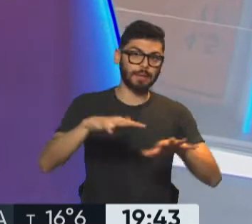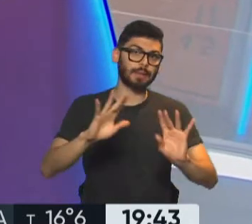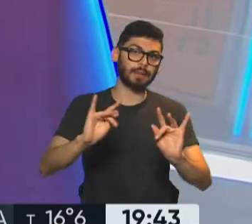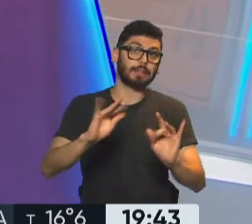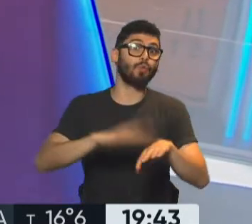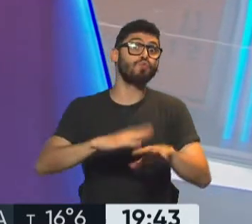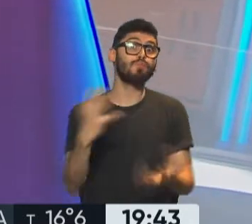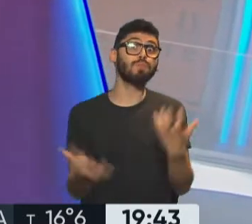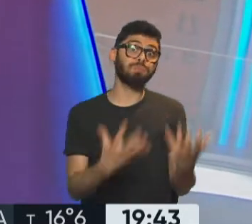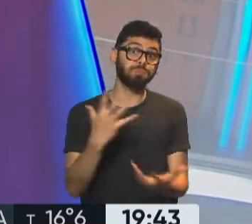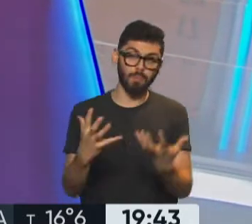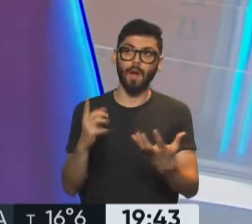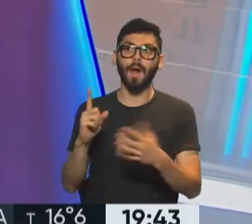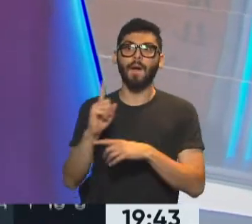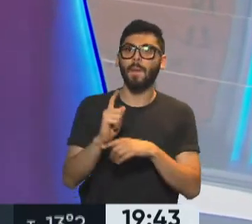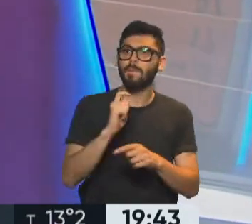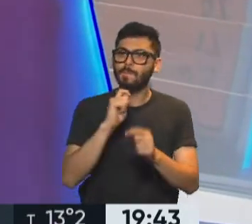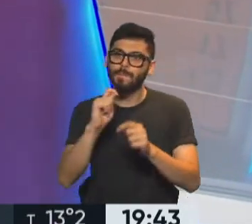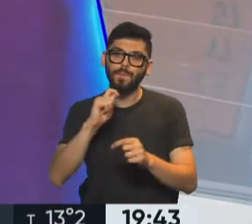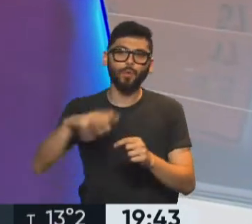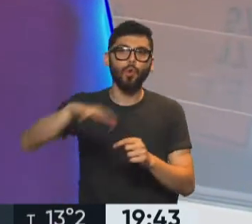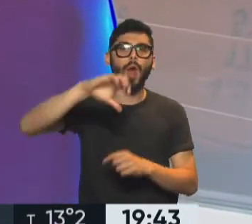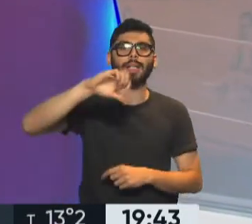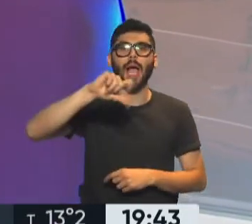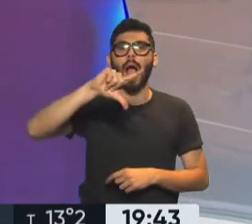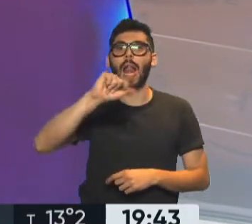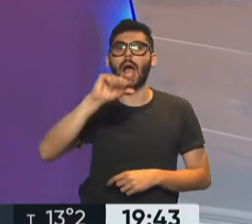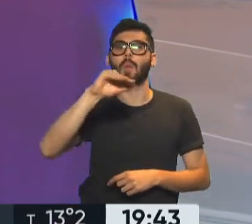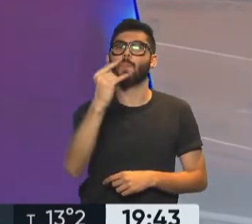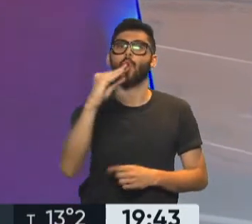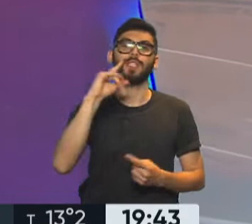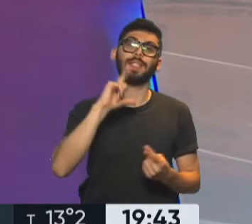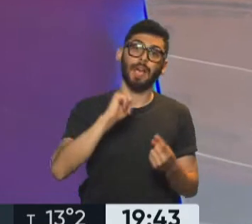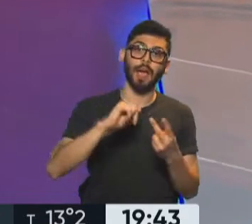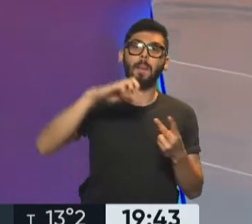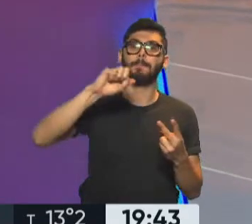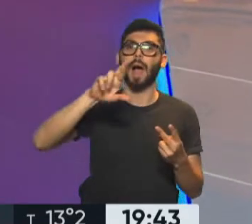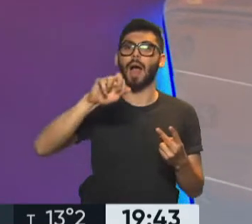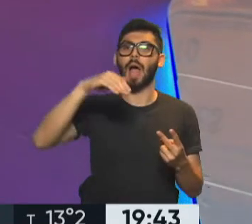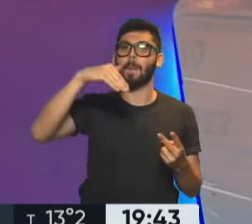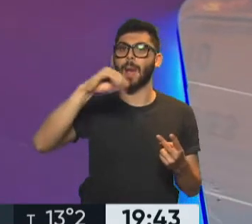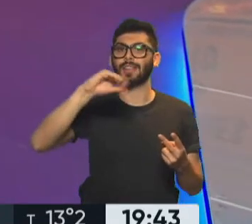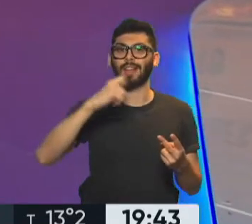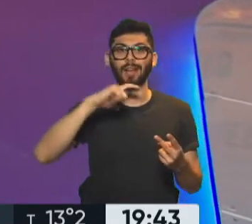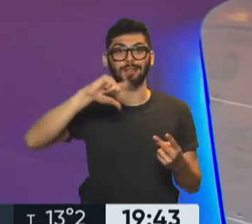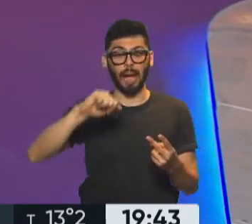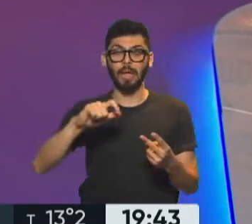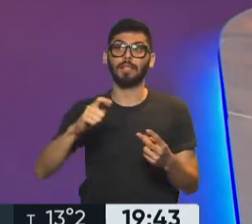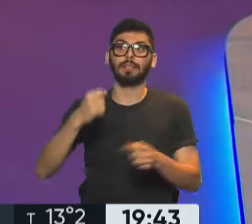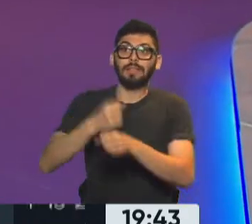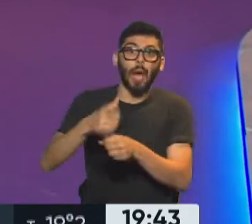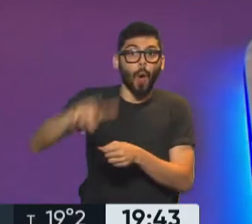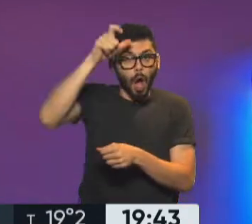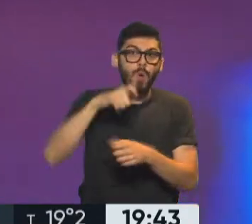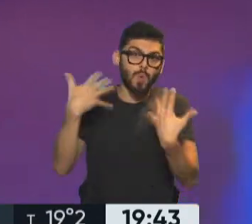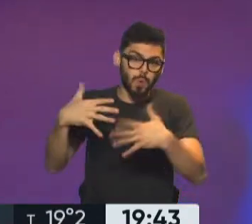daba cuenta de los trabajos que se centraron en el Valle de Calamuchita y también en Parabachasca. A propósito de esto que sucede allí en Córdoba, vemos la segunda